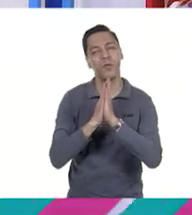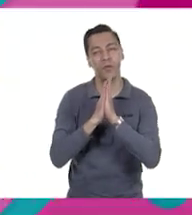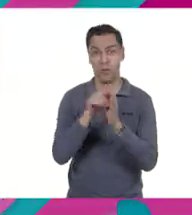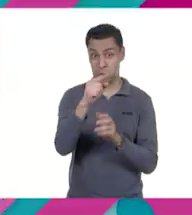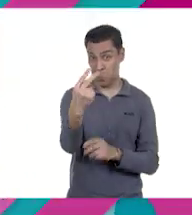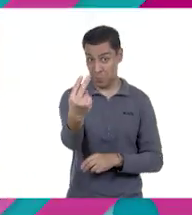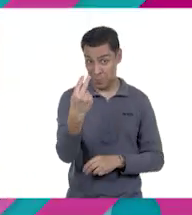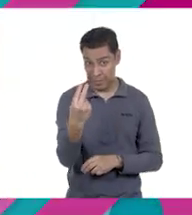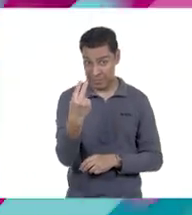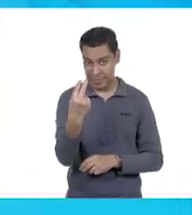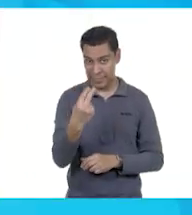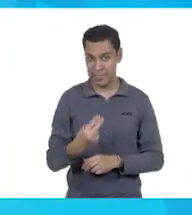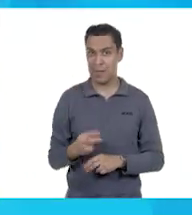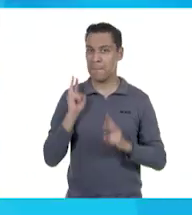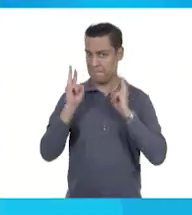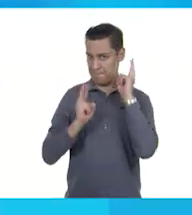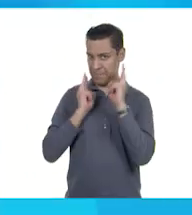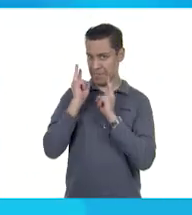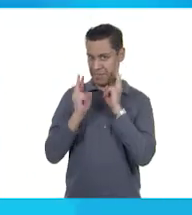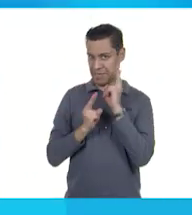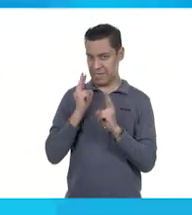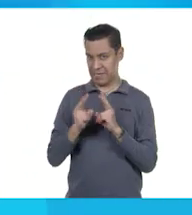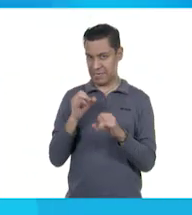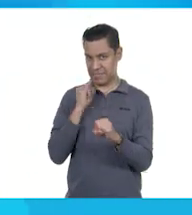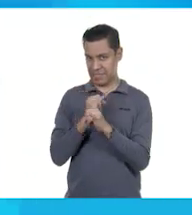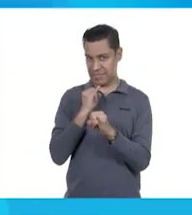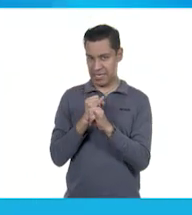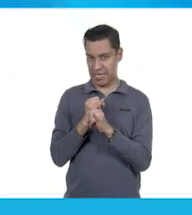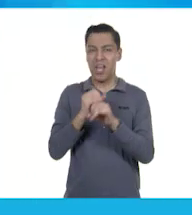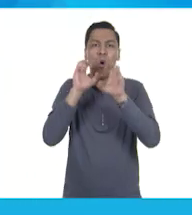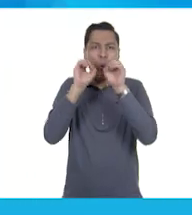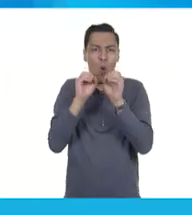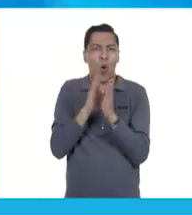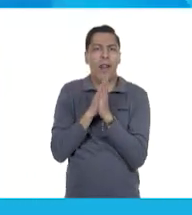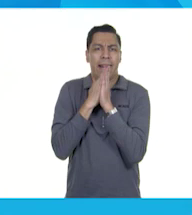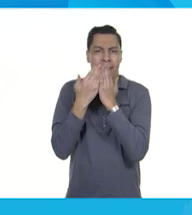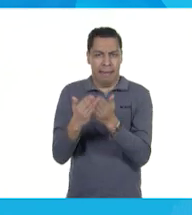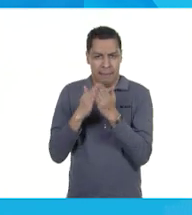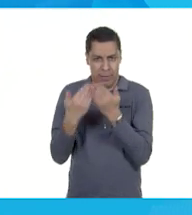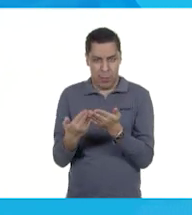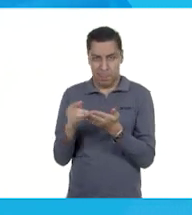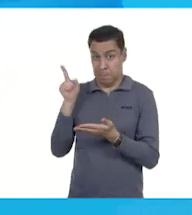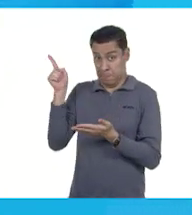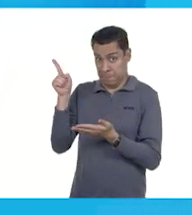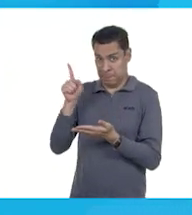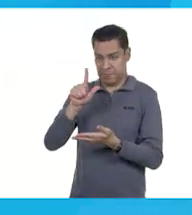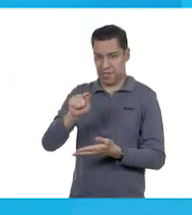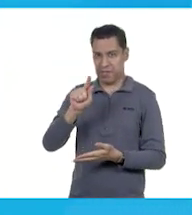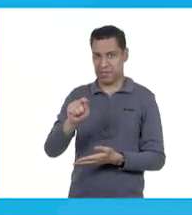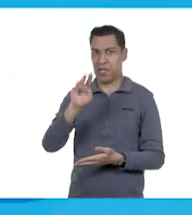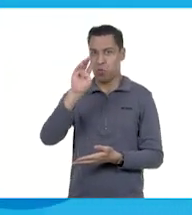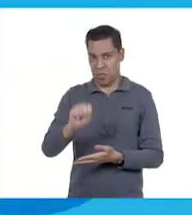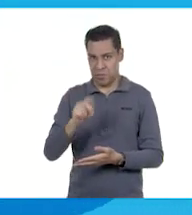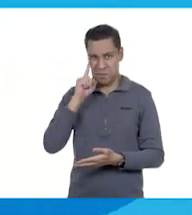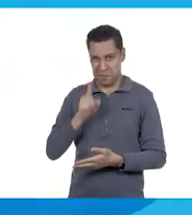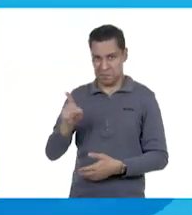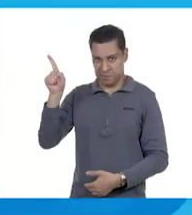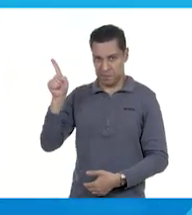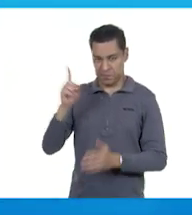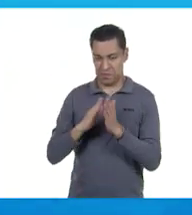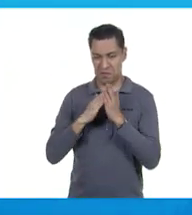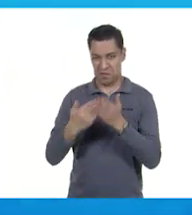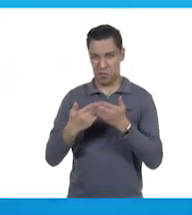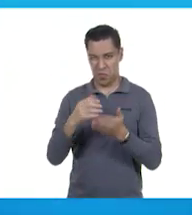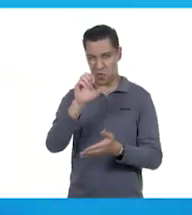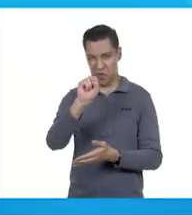en casa a visitar su página 79 para seguir apoyando este tema. Ahí la están viendo en pantalla. Dice